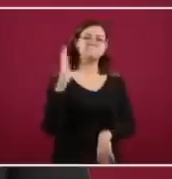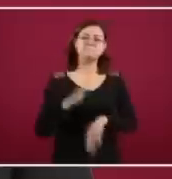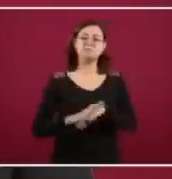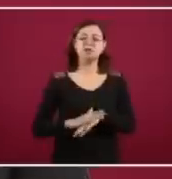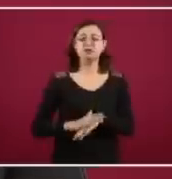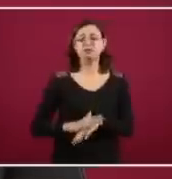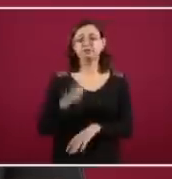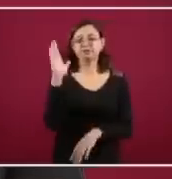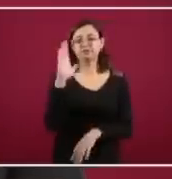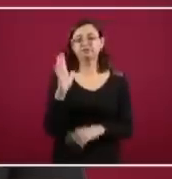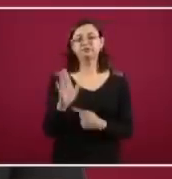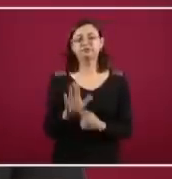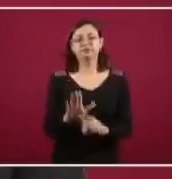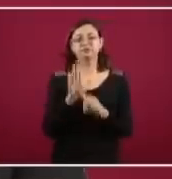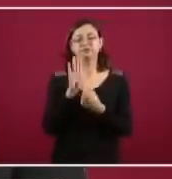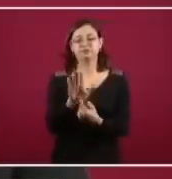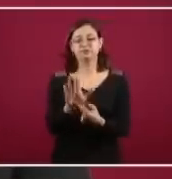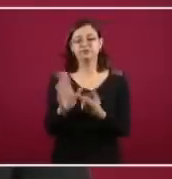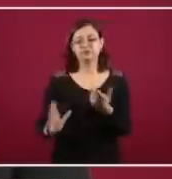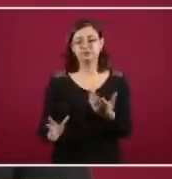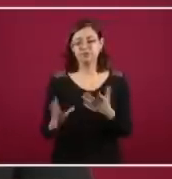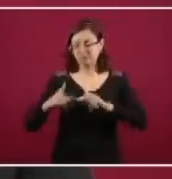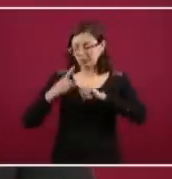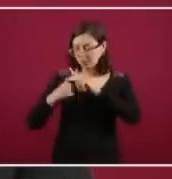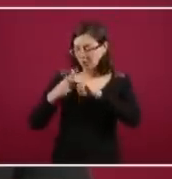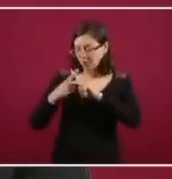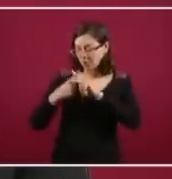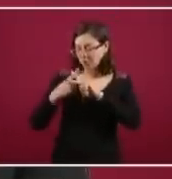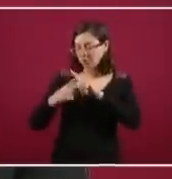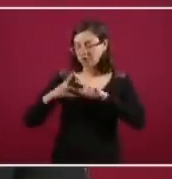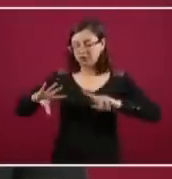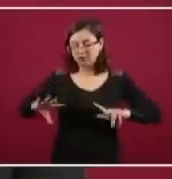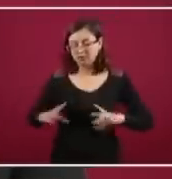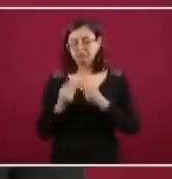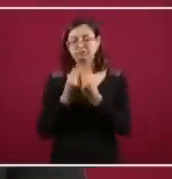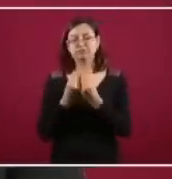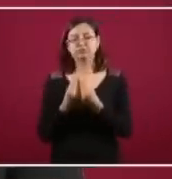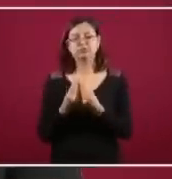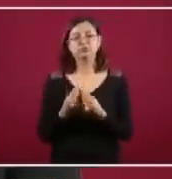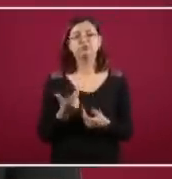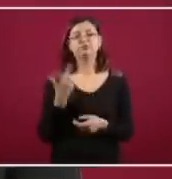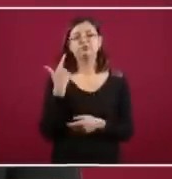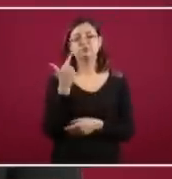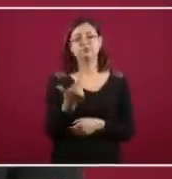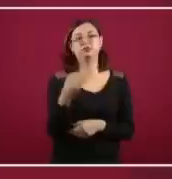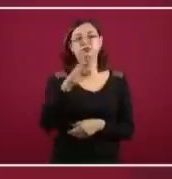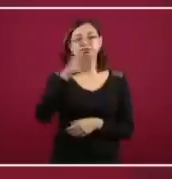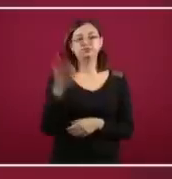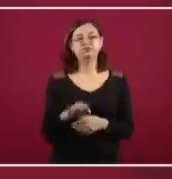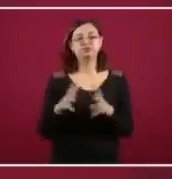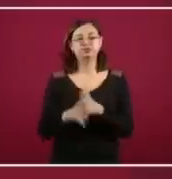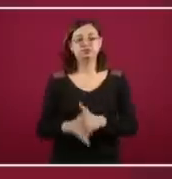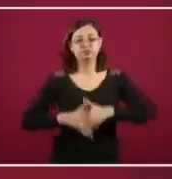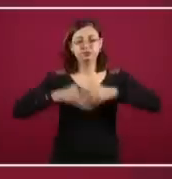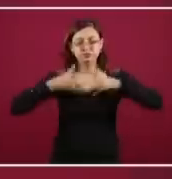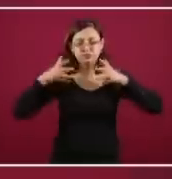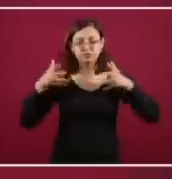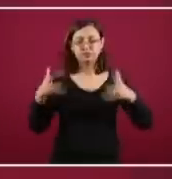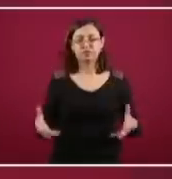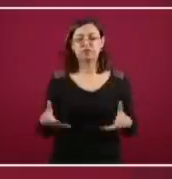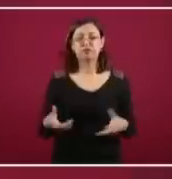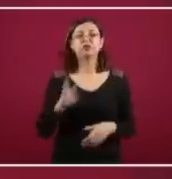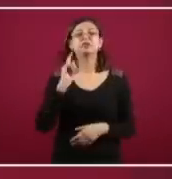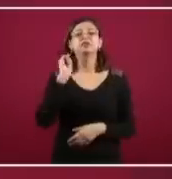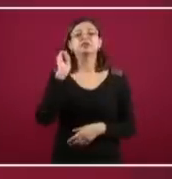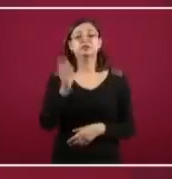con estos datos preliminares podemos afirmar que se rebasó el 7%, de manera que las